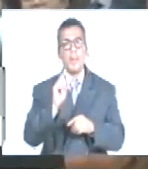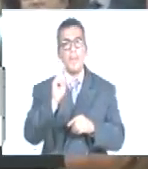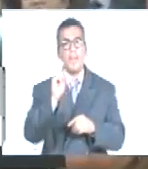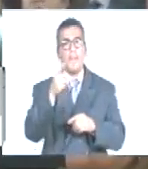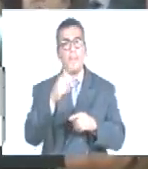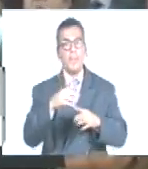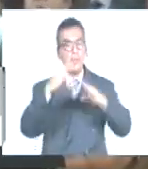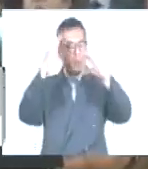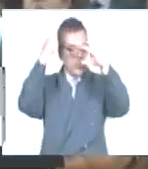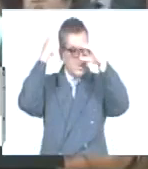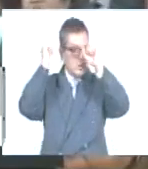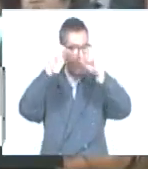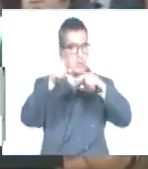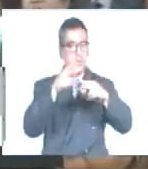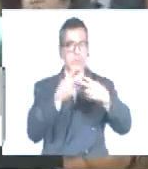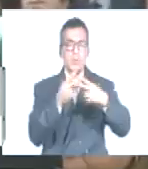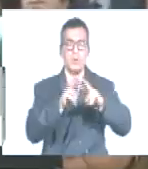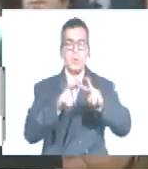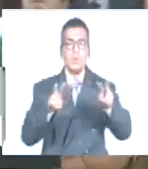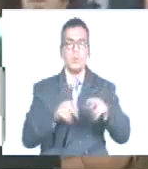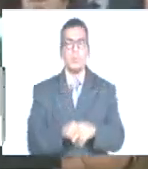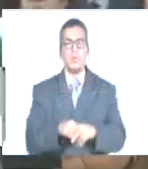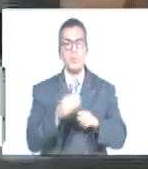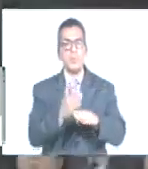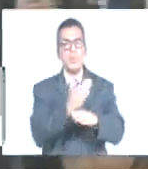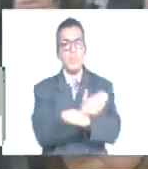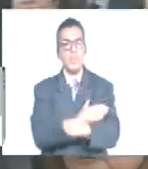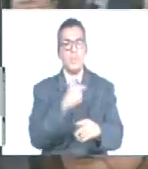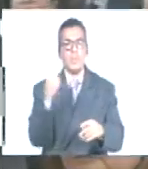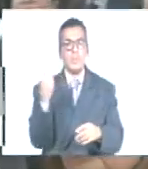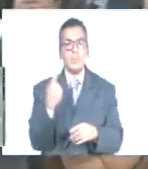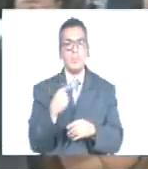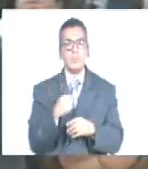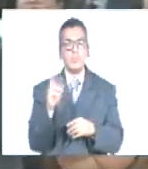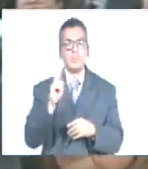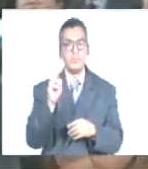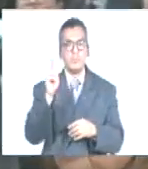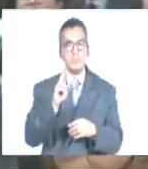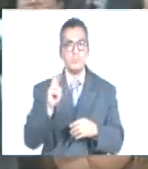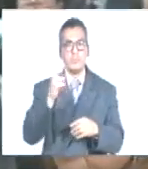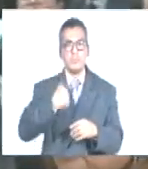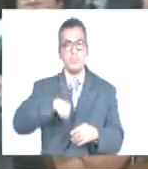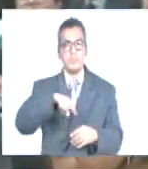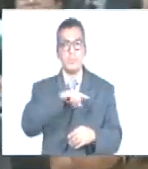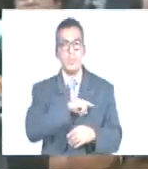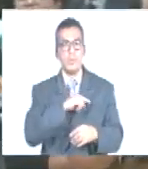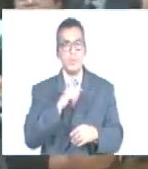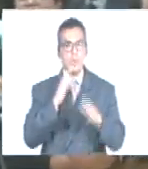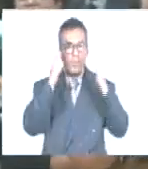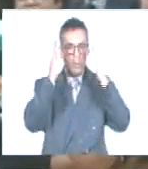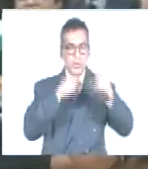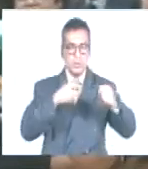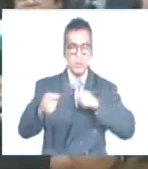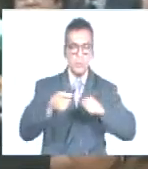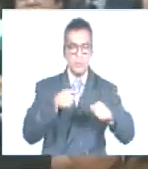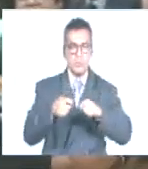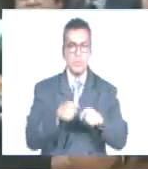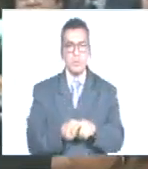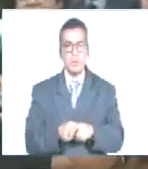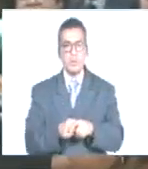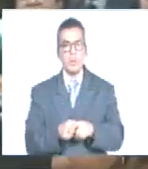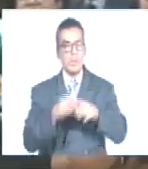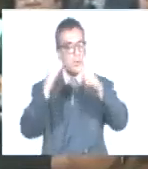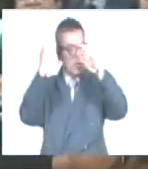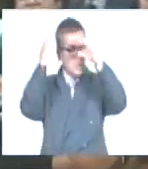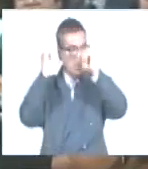de la diplomacia de paz. Antes de la llegada de la Revolución Bolivariana, nuestra orientación de acción